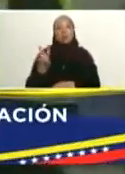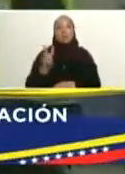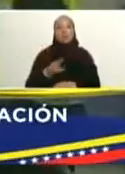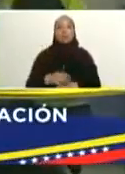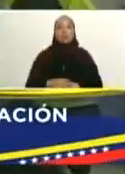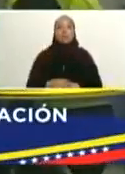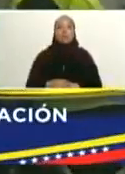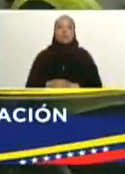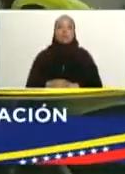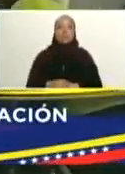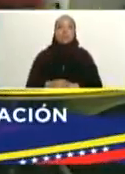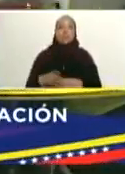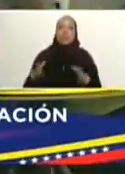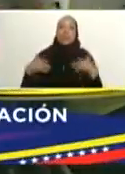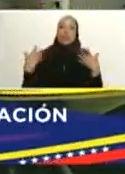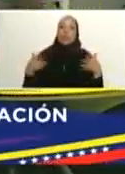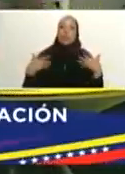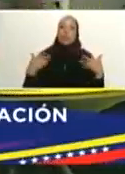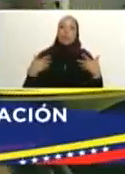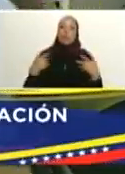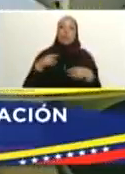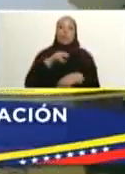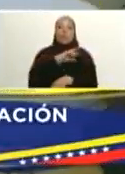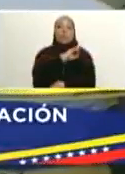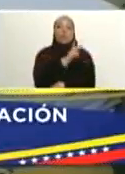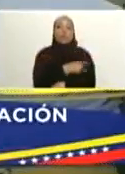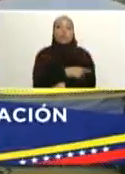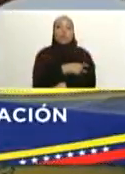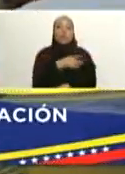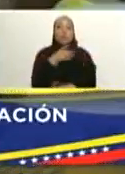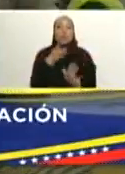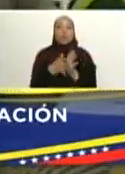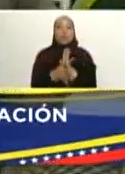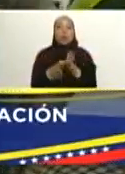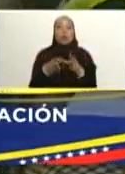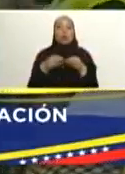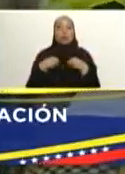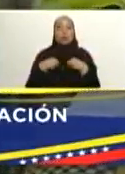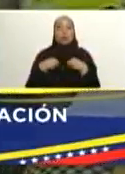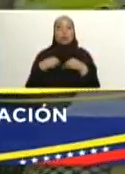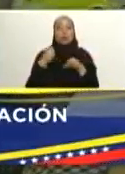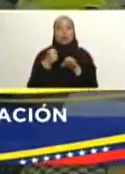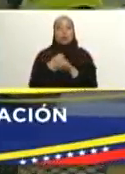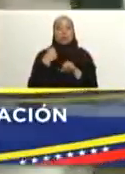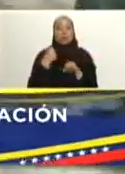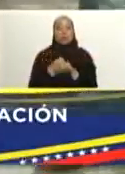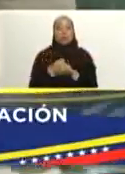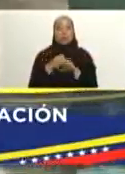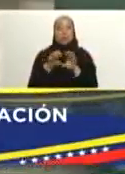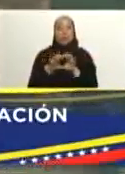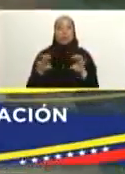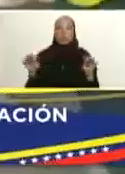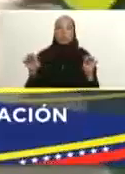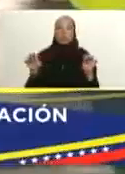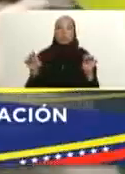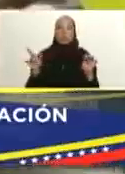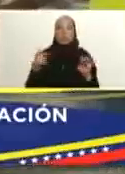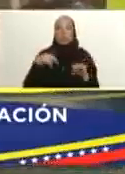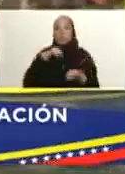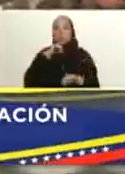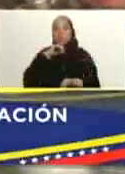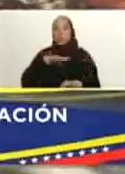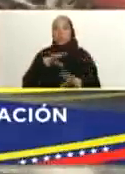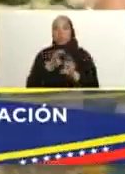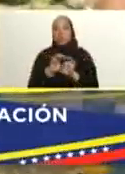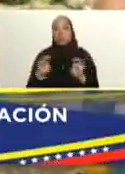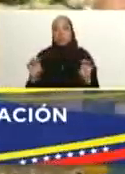seguir llevando alegría, llegando fortaleza y sobre todo asumiendo ese gran compromiso con la educación de este tiempo histórico, la